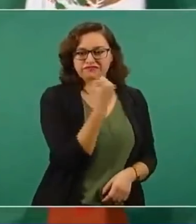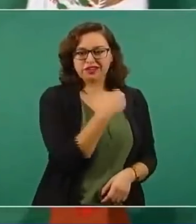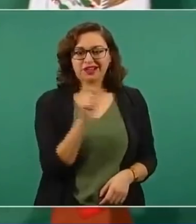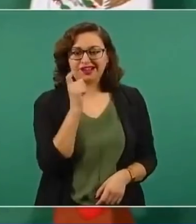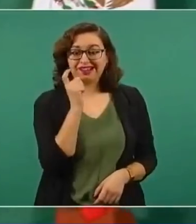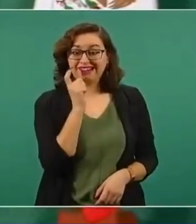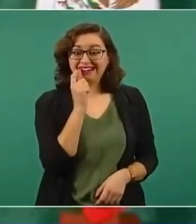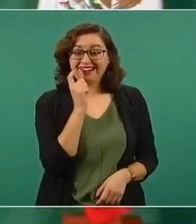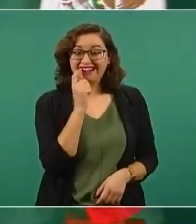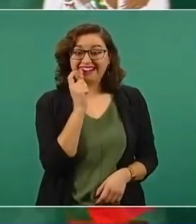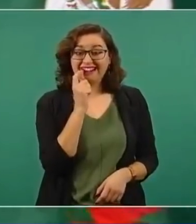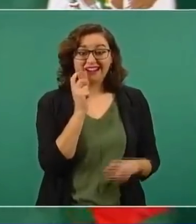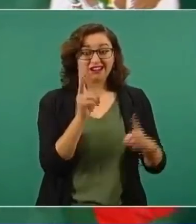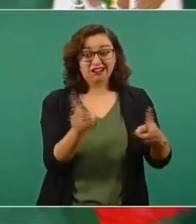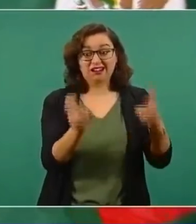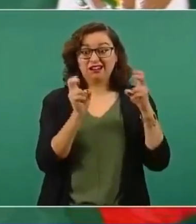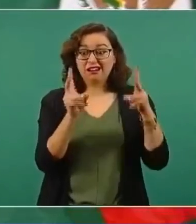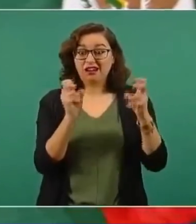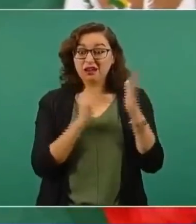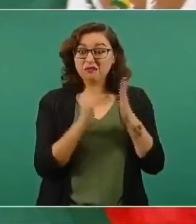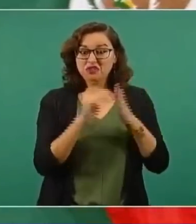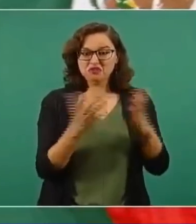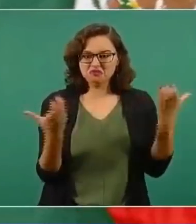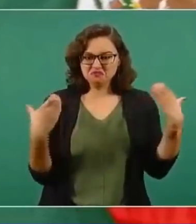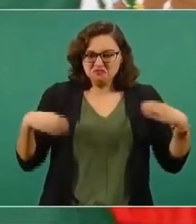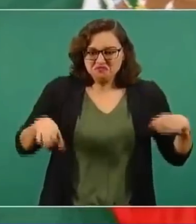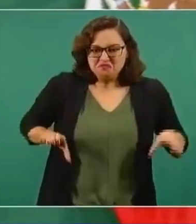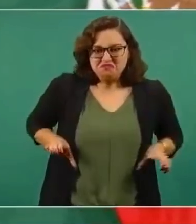ni siquiera perdían su respetabilidad,